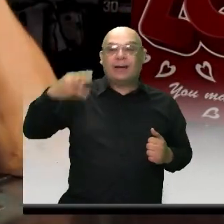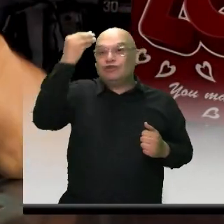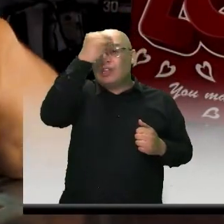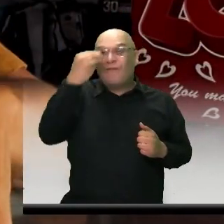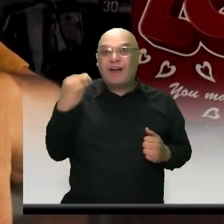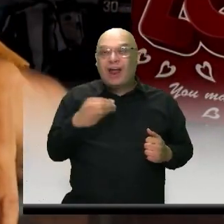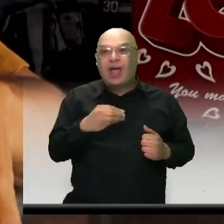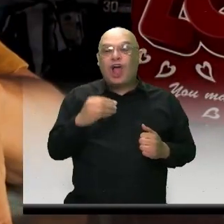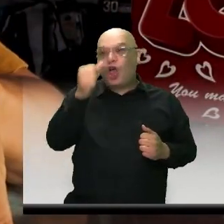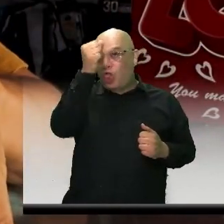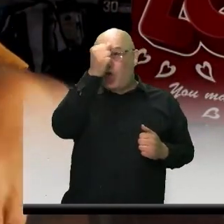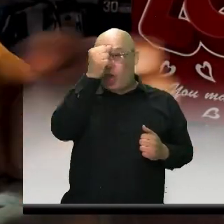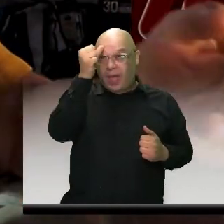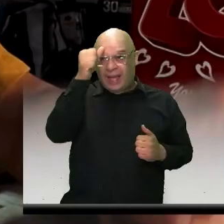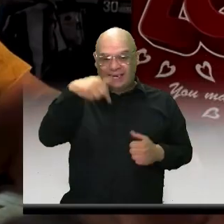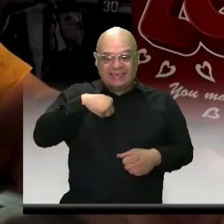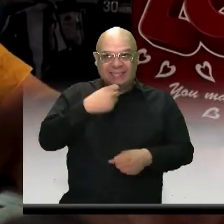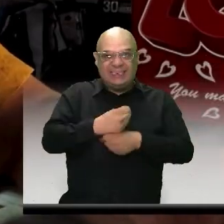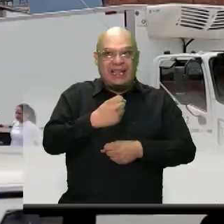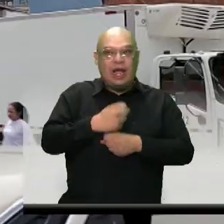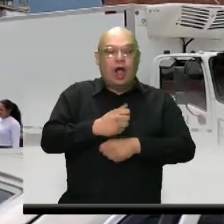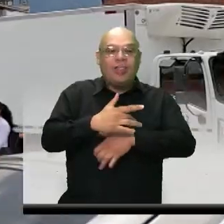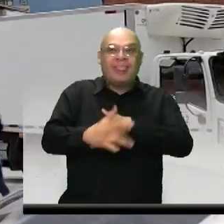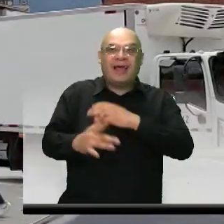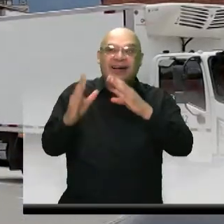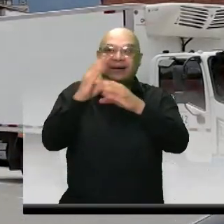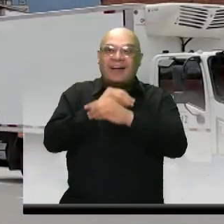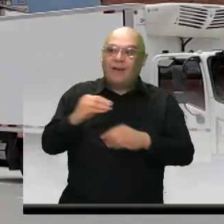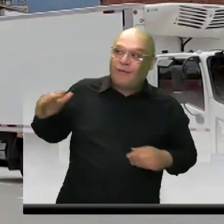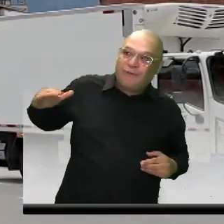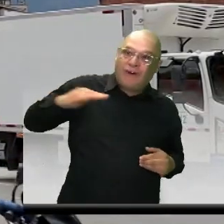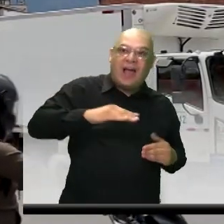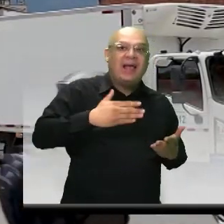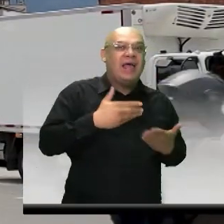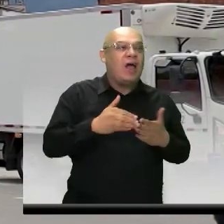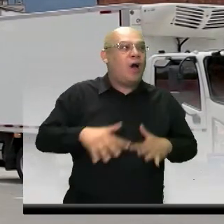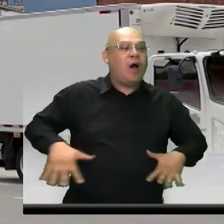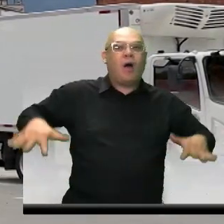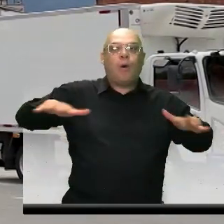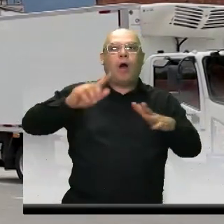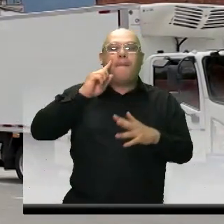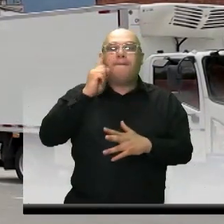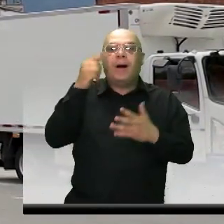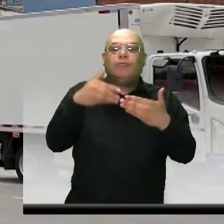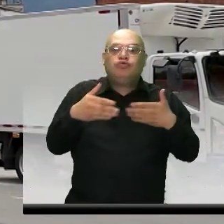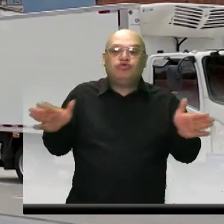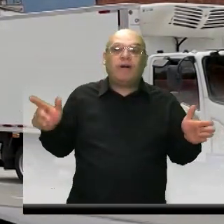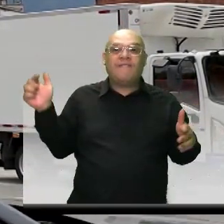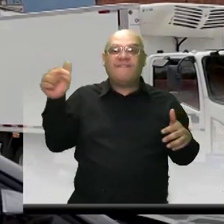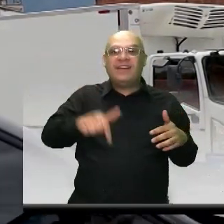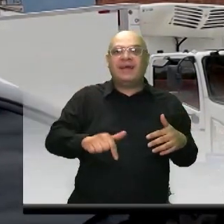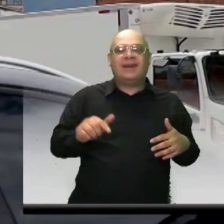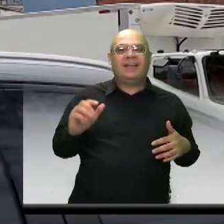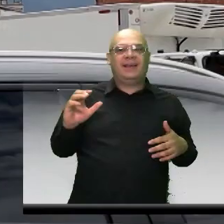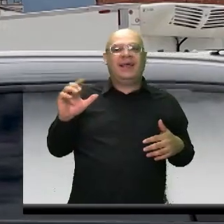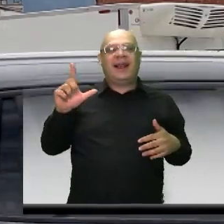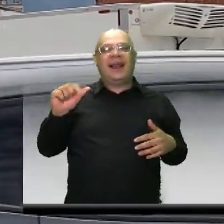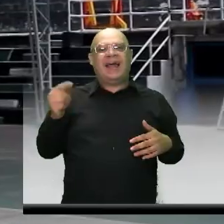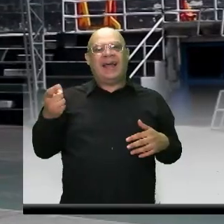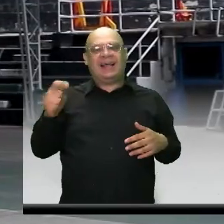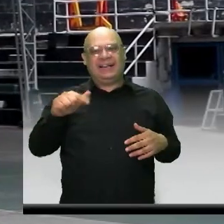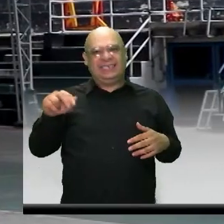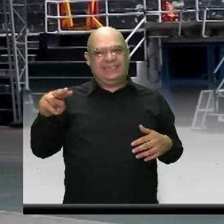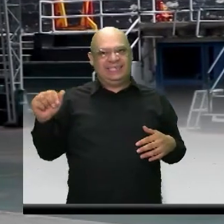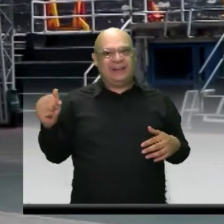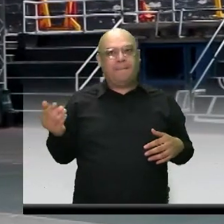domingos, que yo trabajo hasta tarde. Entonces es la única papelería que está abierta. Desde allá ya me conocen. Dicen, vayan al